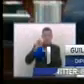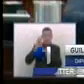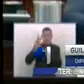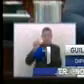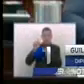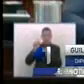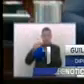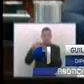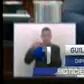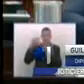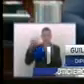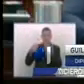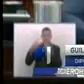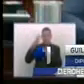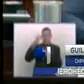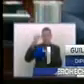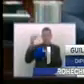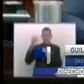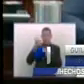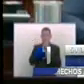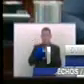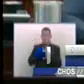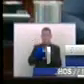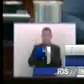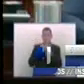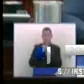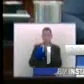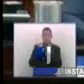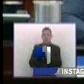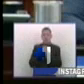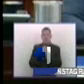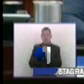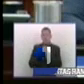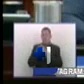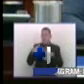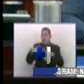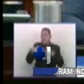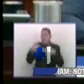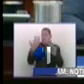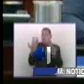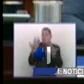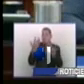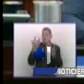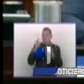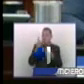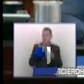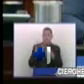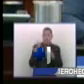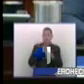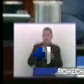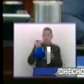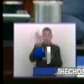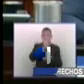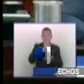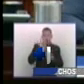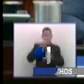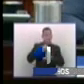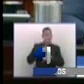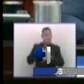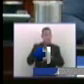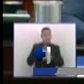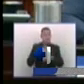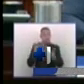en este momento, donde el país está sufriendo una crisis también, porque no estamos en nuestro mejor momento, a